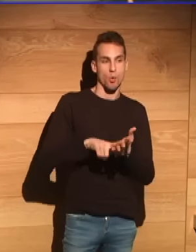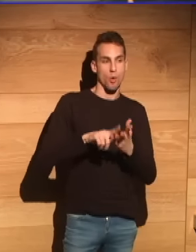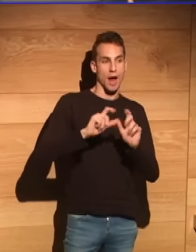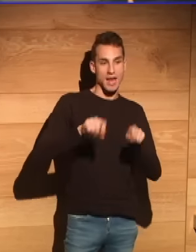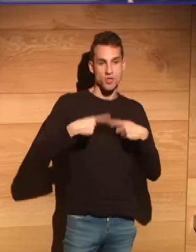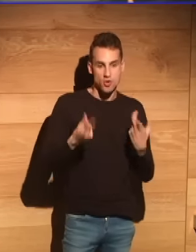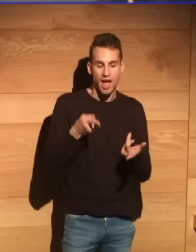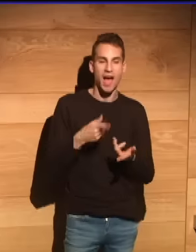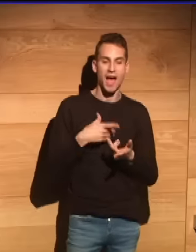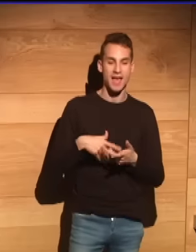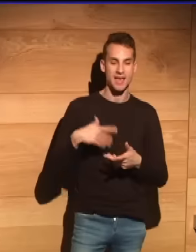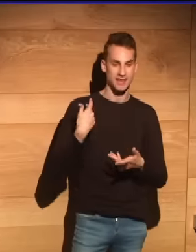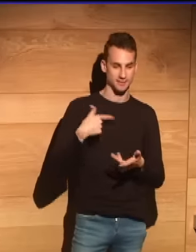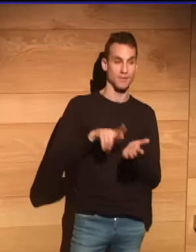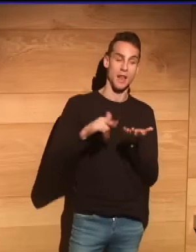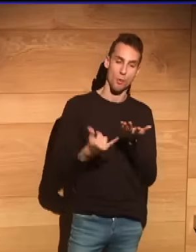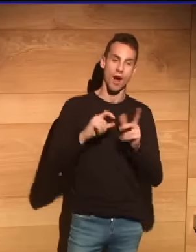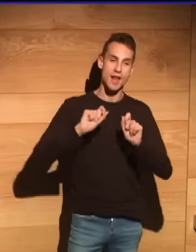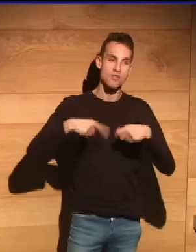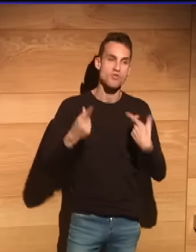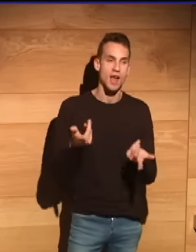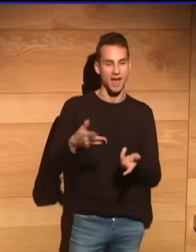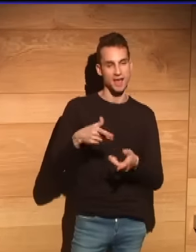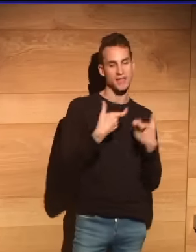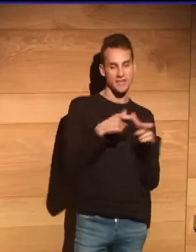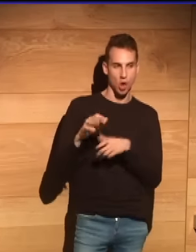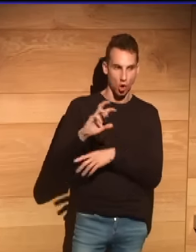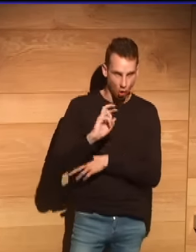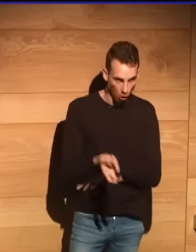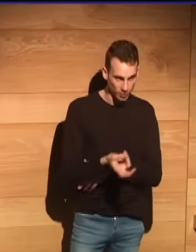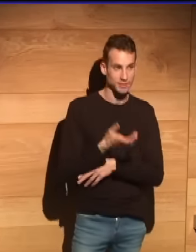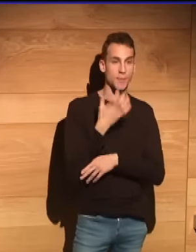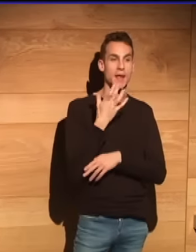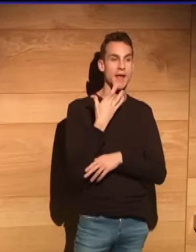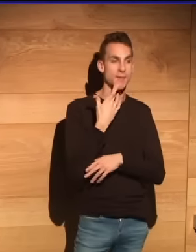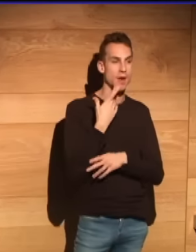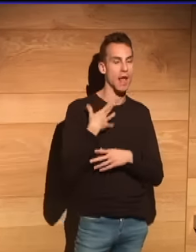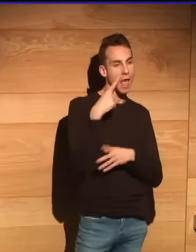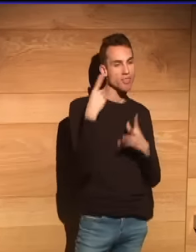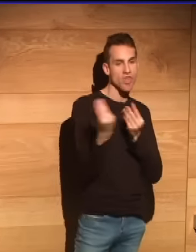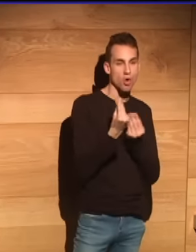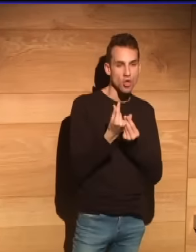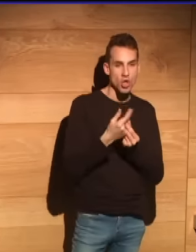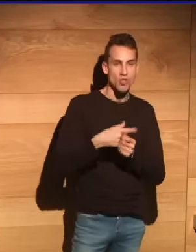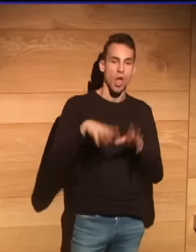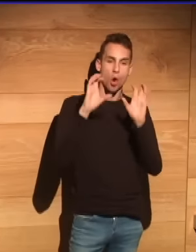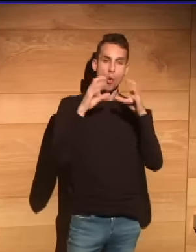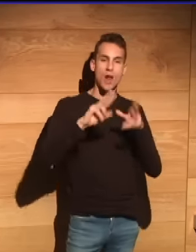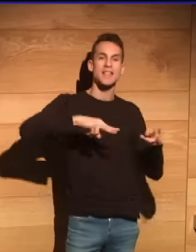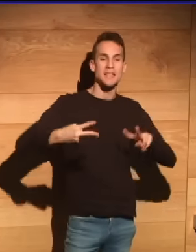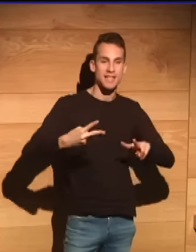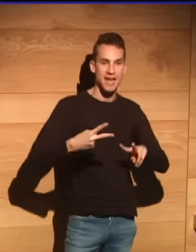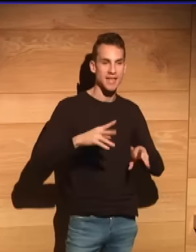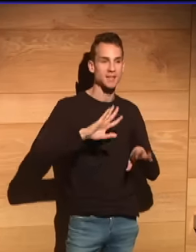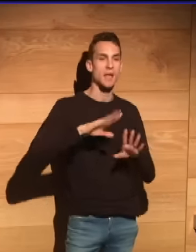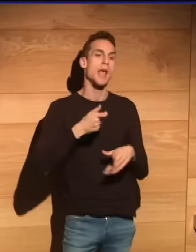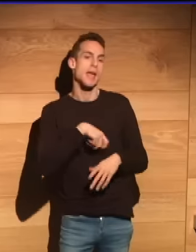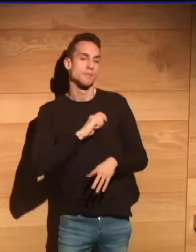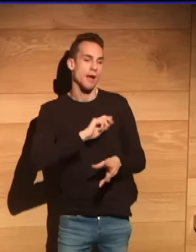problemática lingüística. Hay un ejemplo muy divertido que es la traducción de Google Translate al turco. El turco no tiene género. Entonces tú